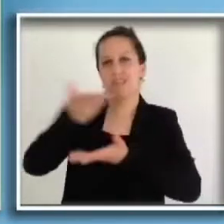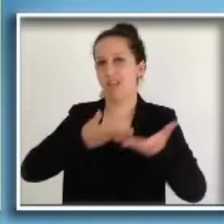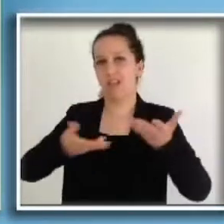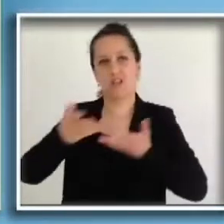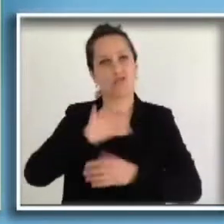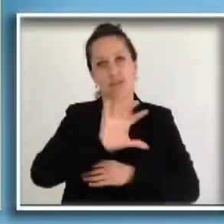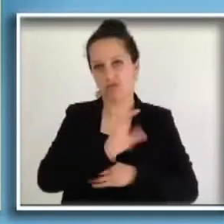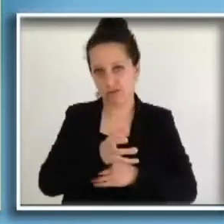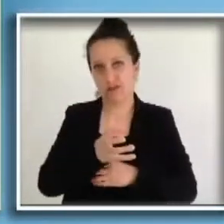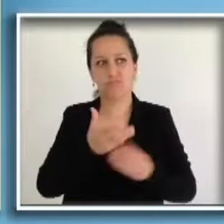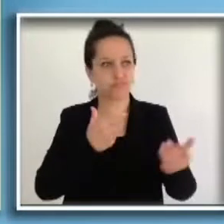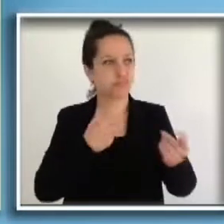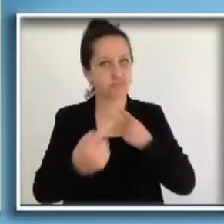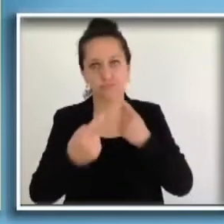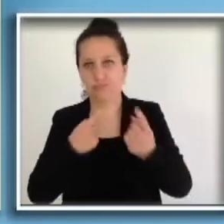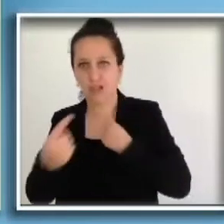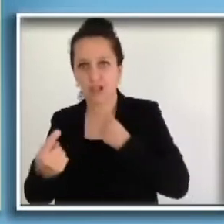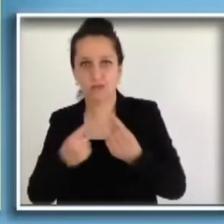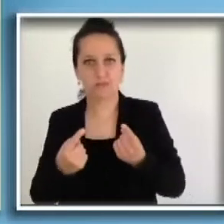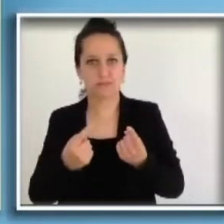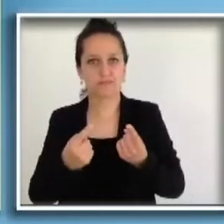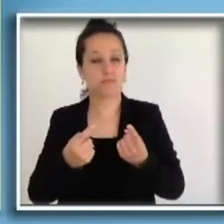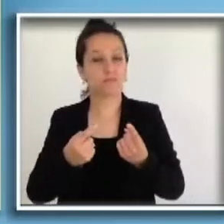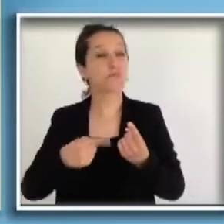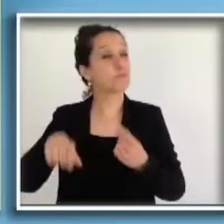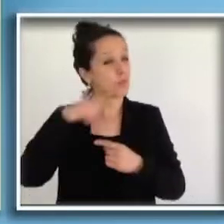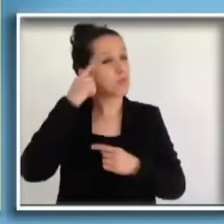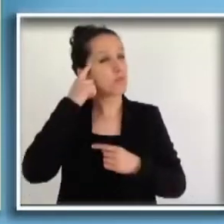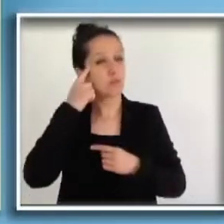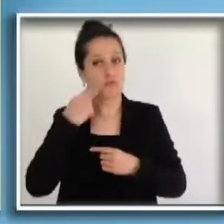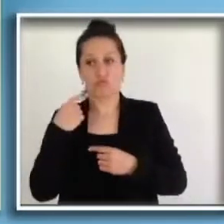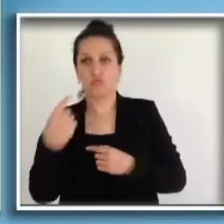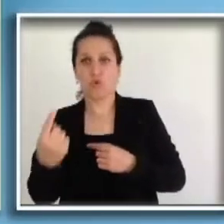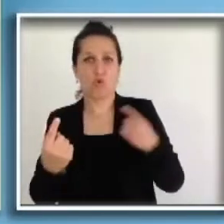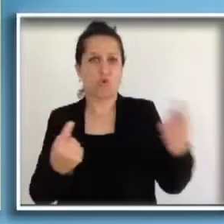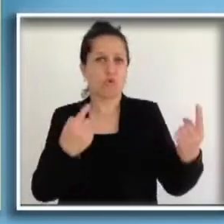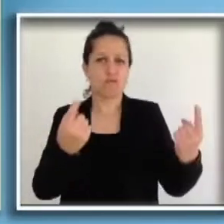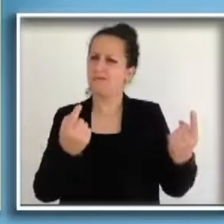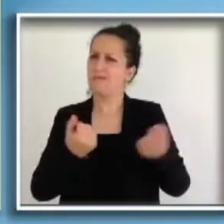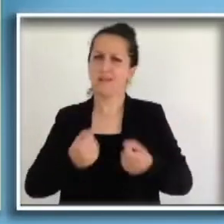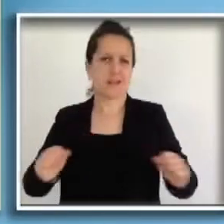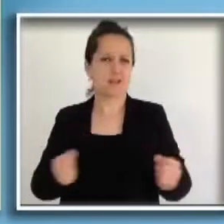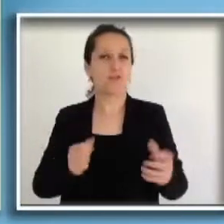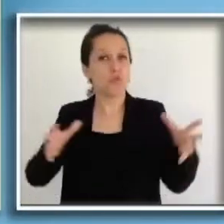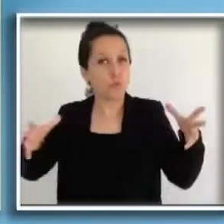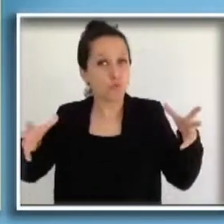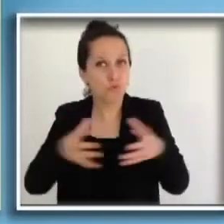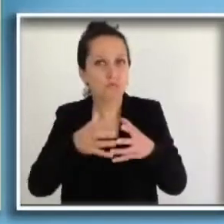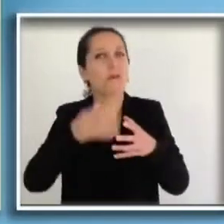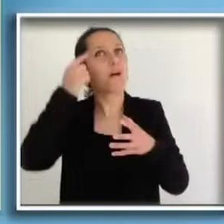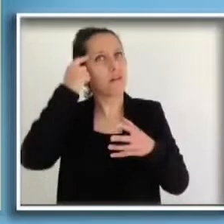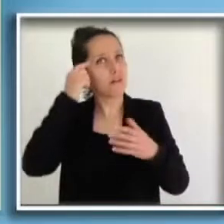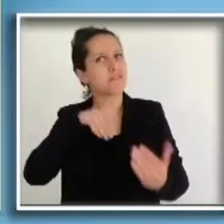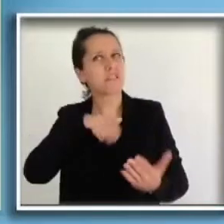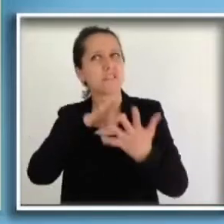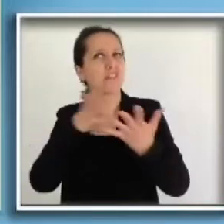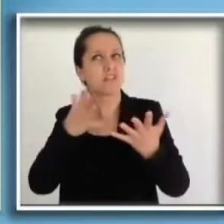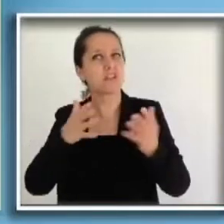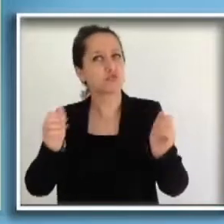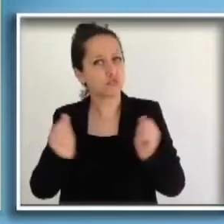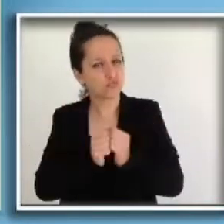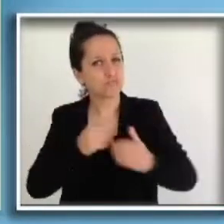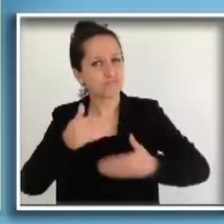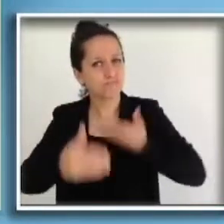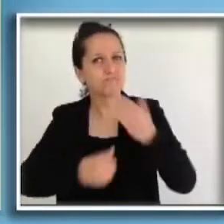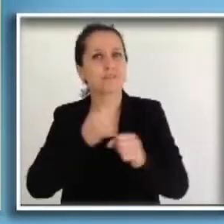es por ello que queremos enfrentar estos retos de manera conjunta Y ser parte activa del camino de nuestra región hacia un crecimiento y desarrollo